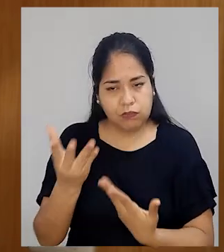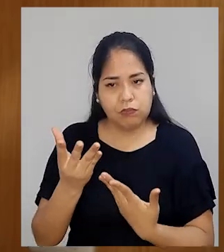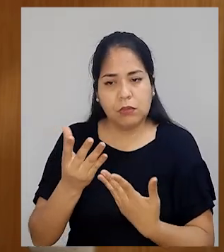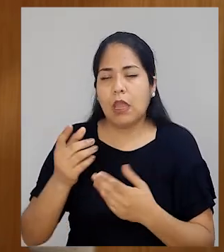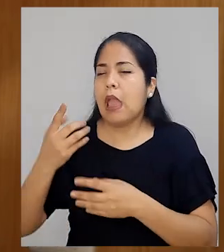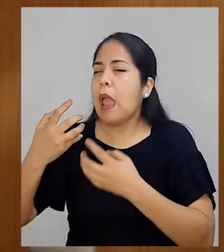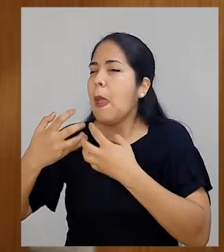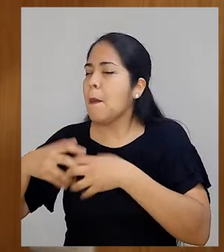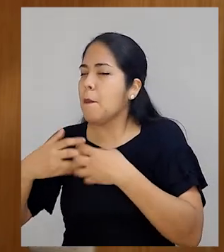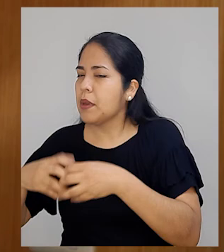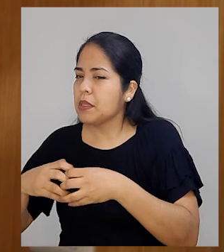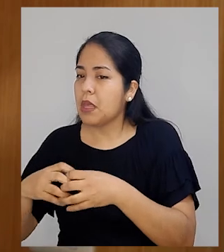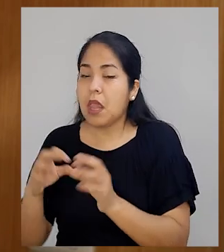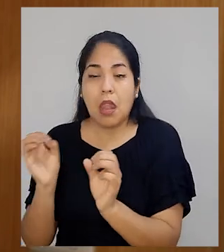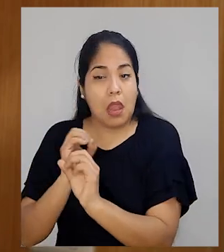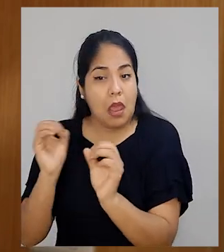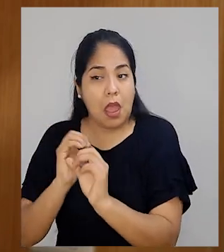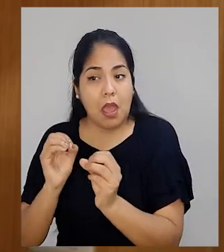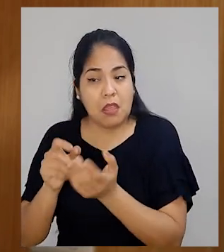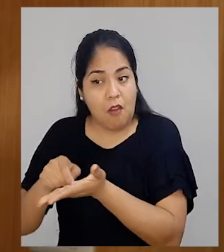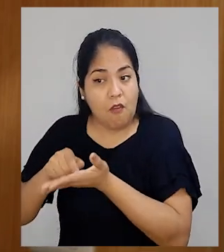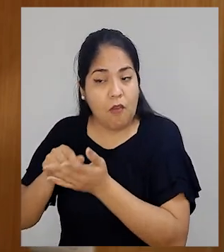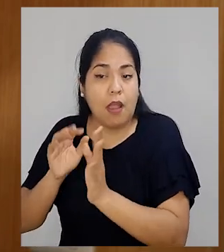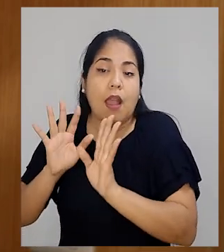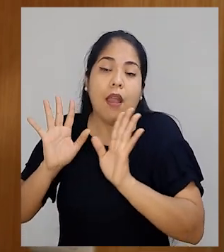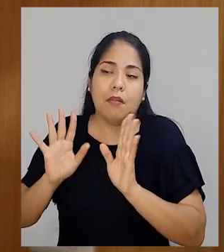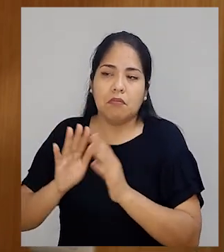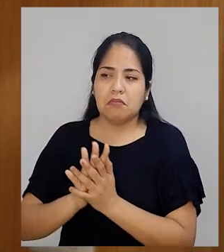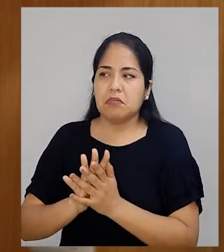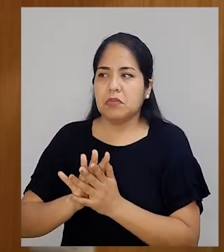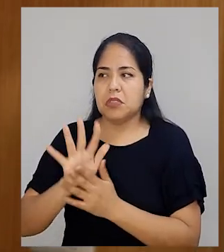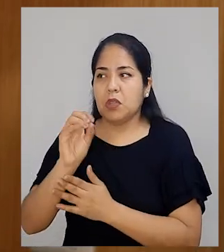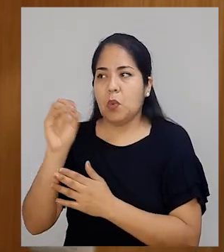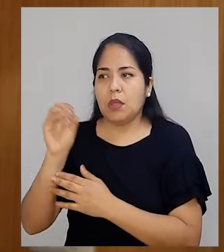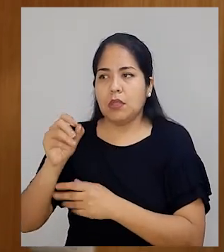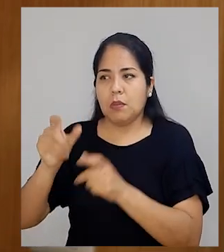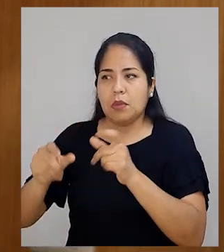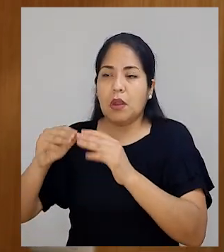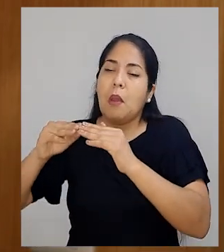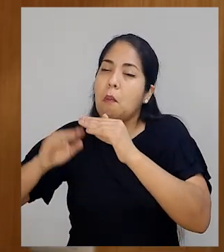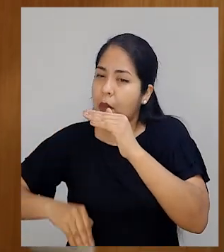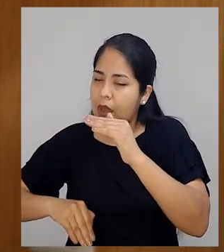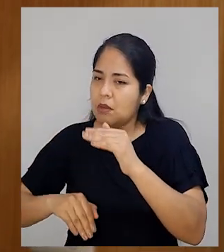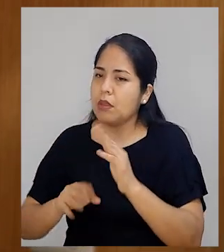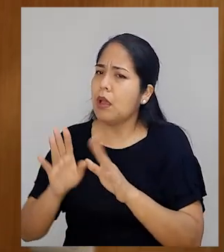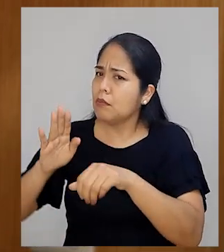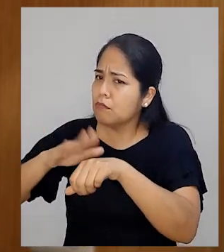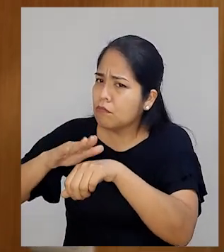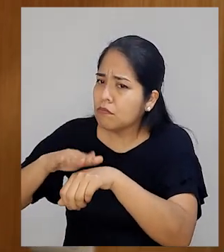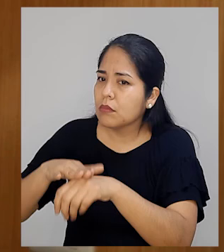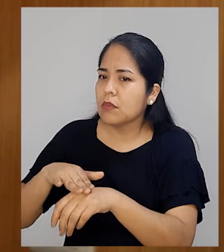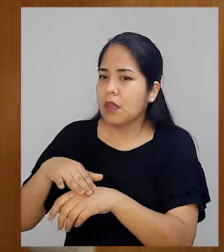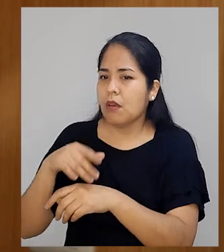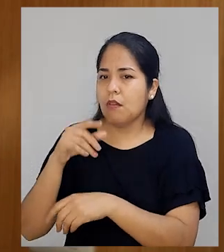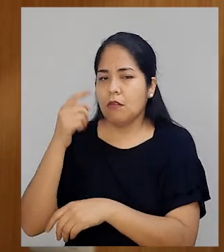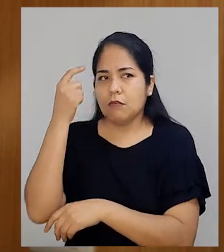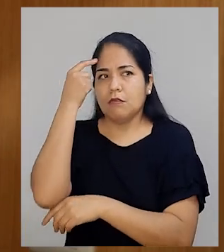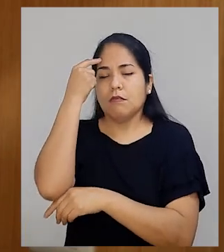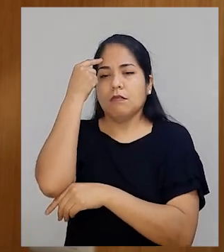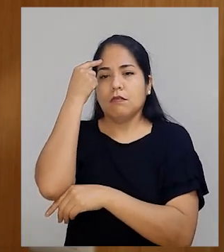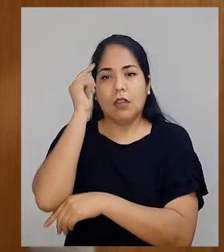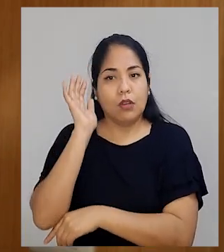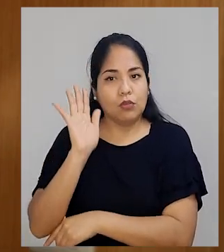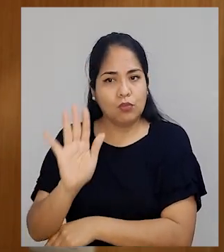Y a aquellas empresas que no están en la obligación legal de cumplir con la cuota, digamos que tienen menos de 50 trabajadores, un llamado también,